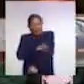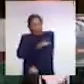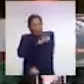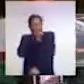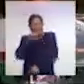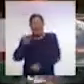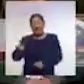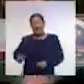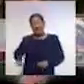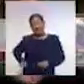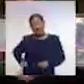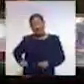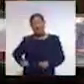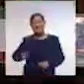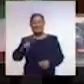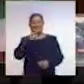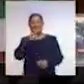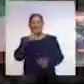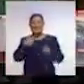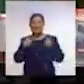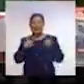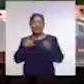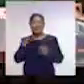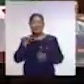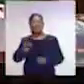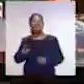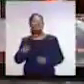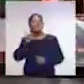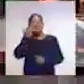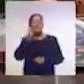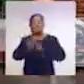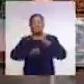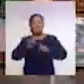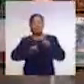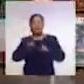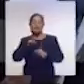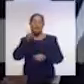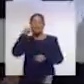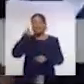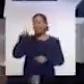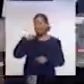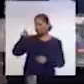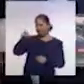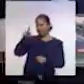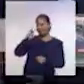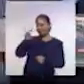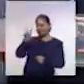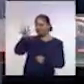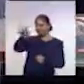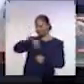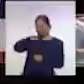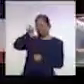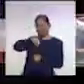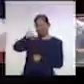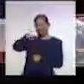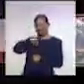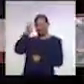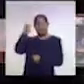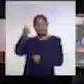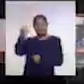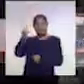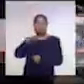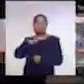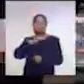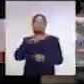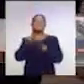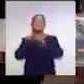en el deporte, por lo que deben tomar conciencia de la influencia que genera la actividad física que desarrollan en